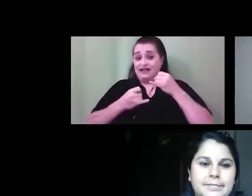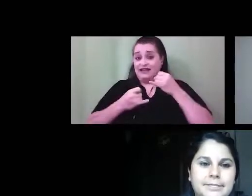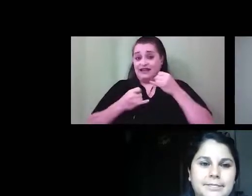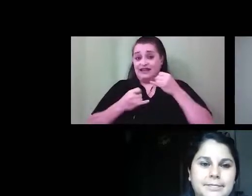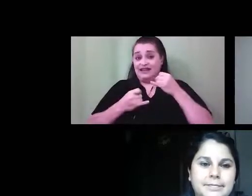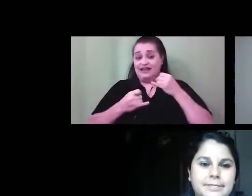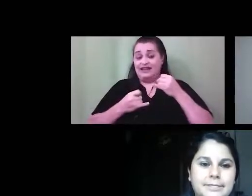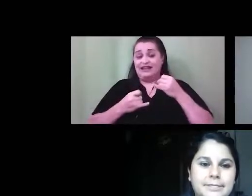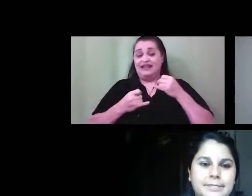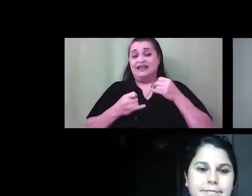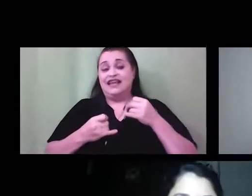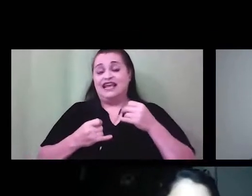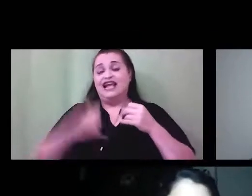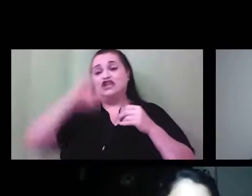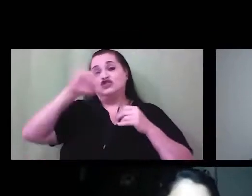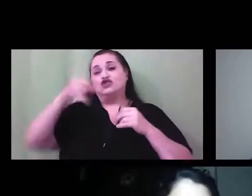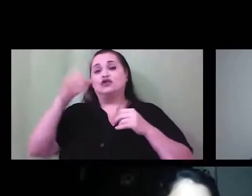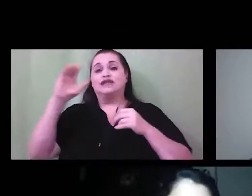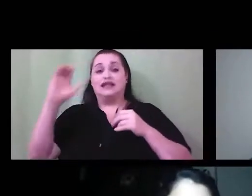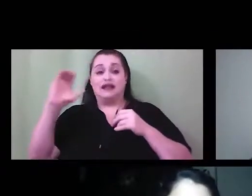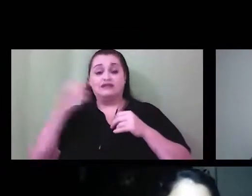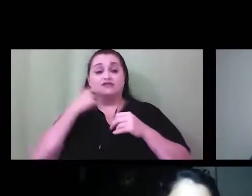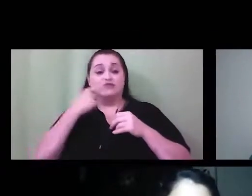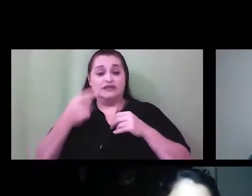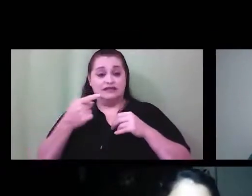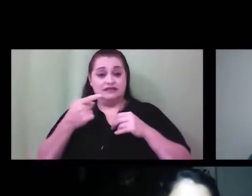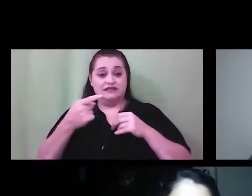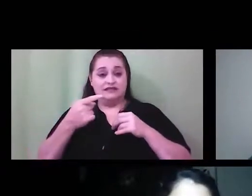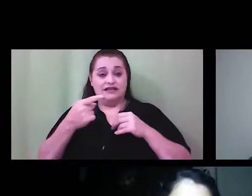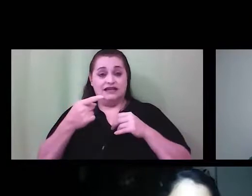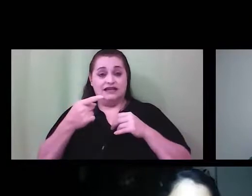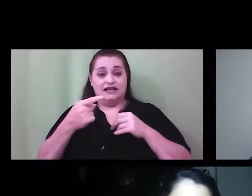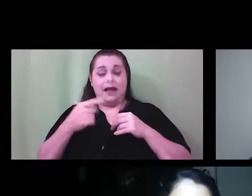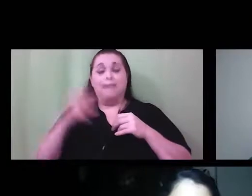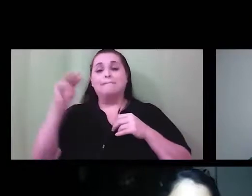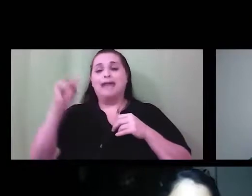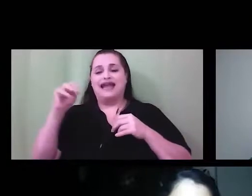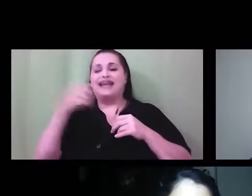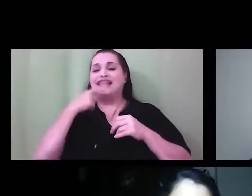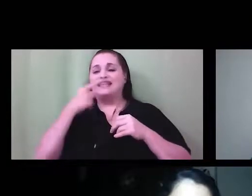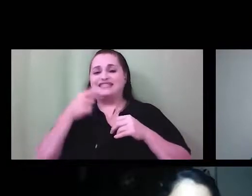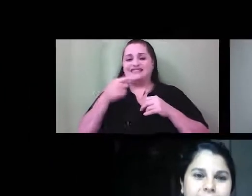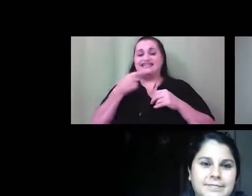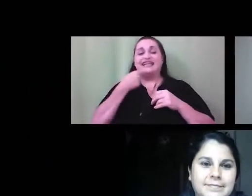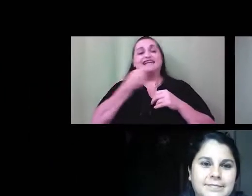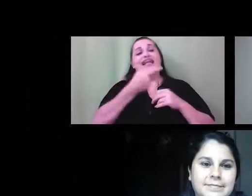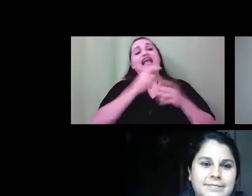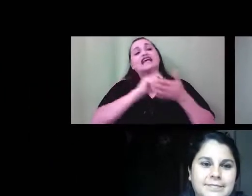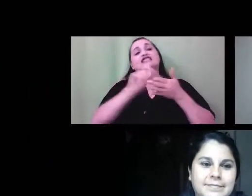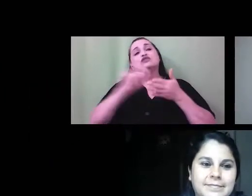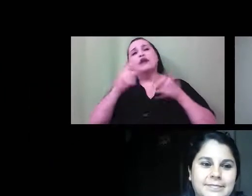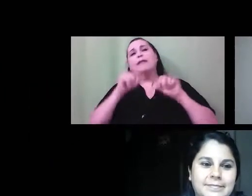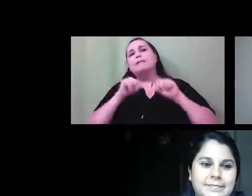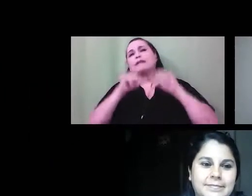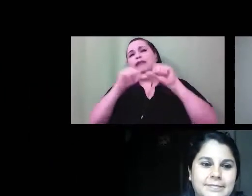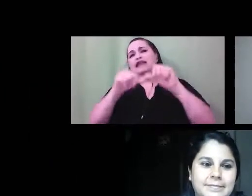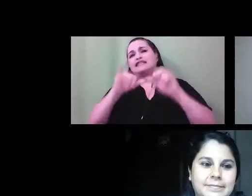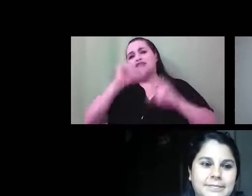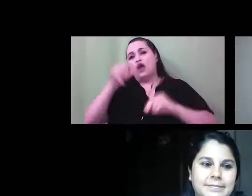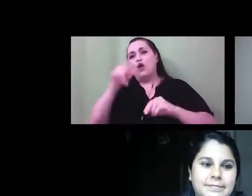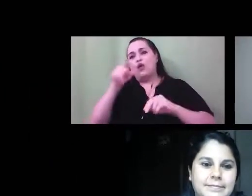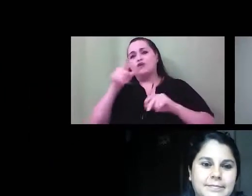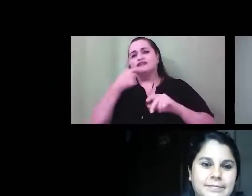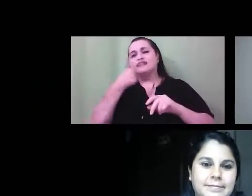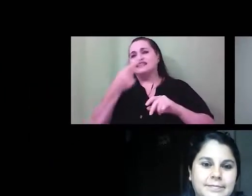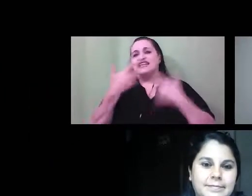finalmente dice Jocelyn Castro, bueno, doña Mariana, que le ha dicho a la escuela respecto a la permanencia de José en la escuela.